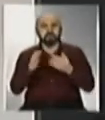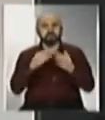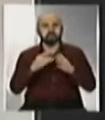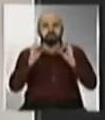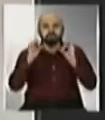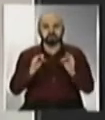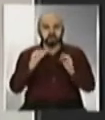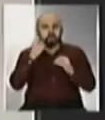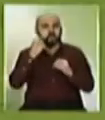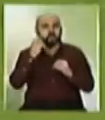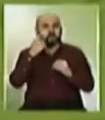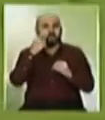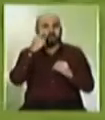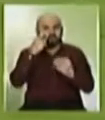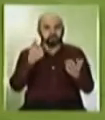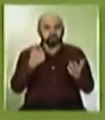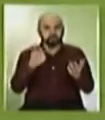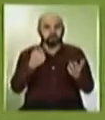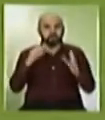el tipo de músculo afectado.